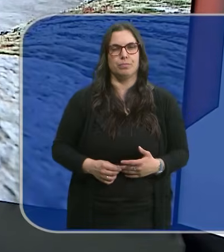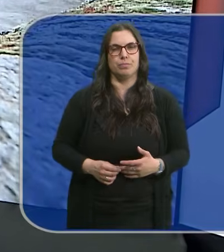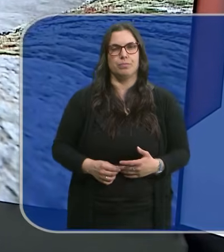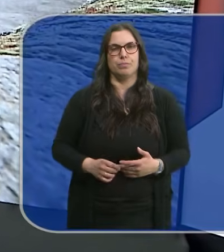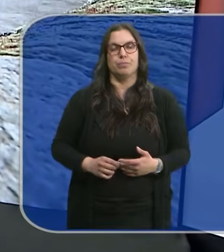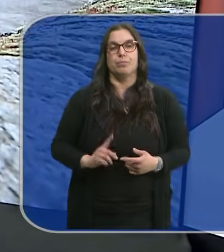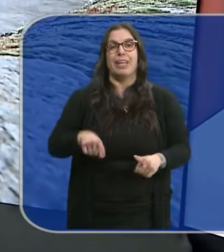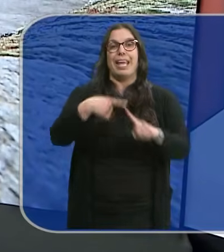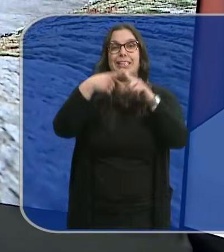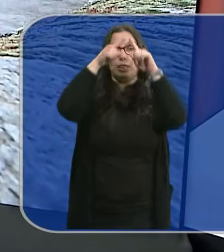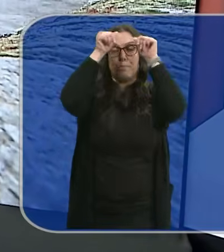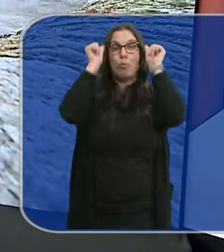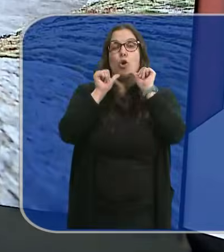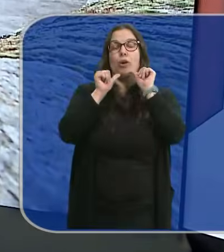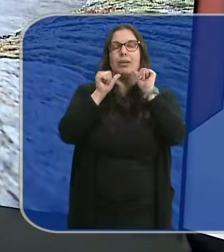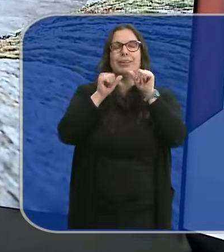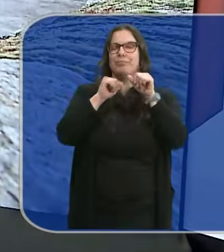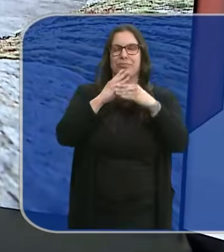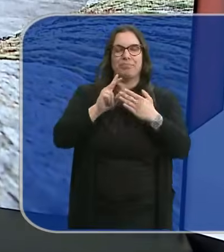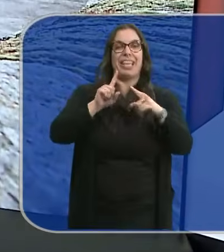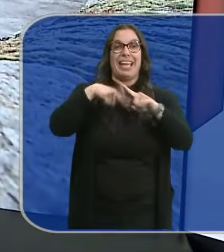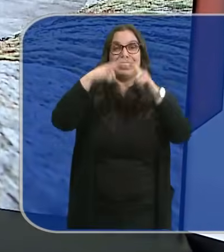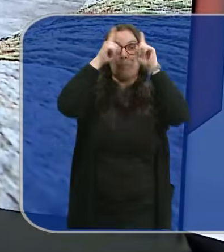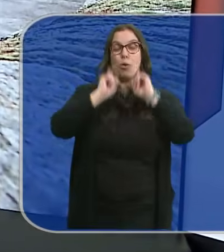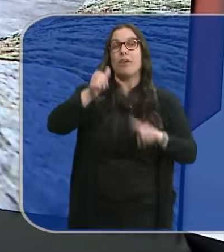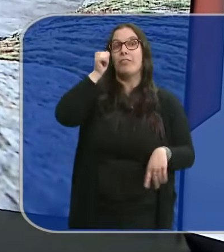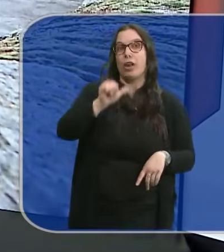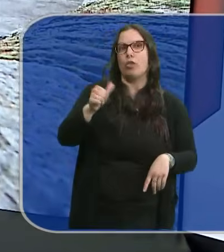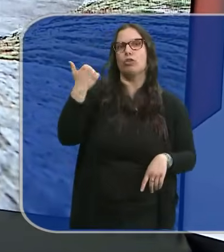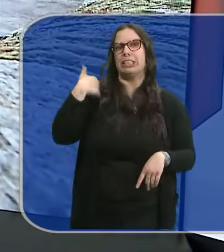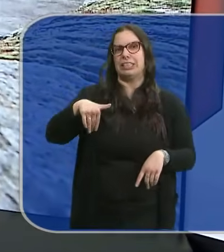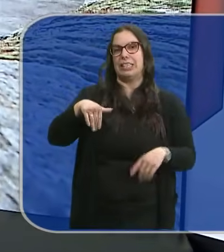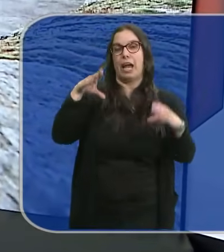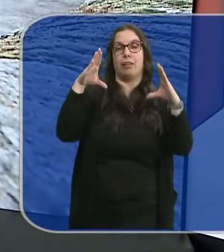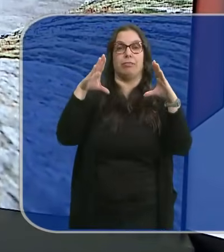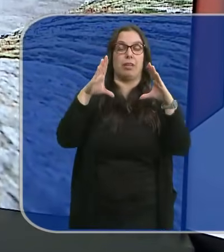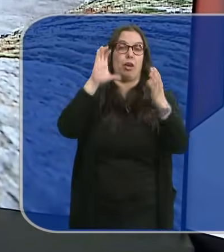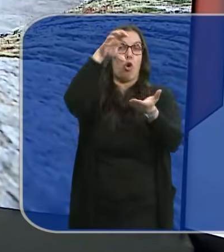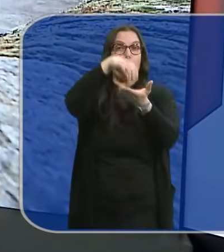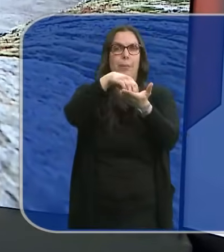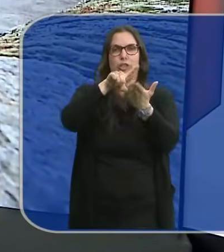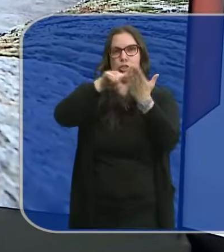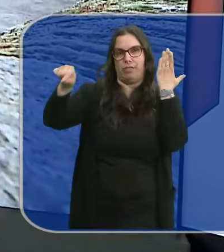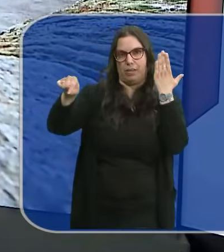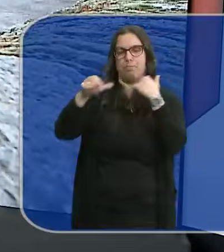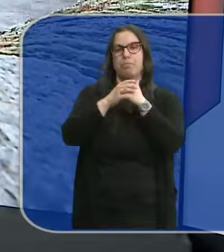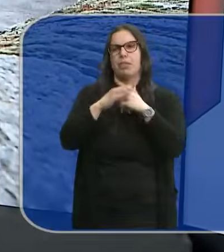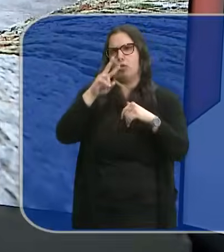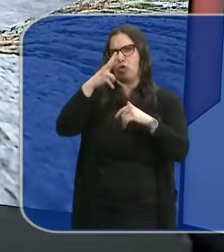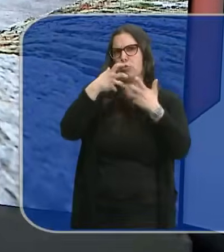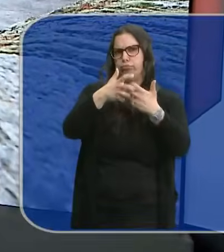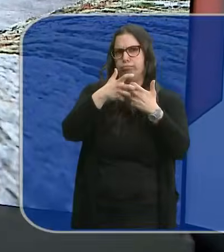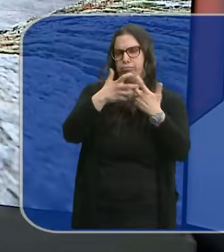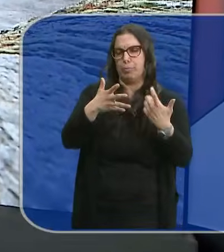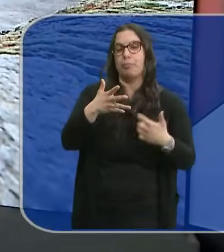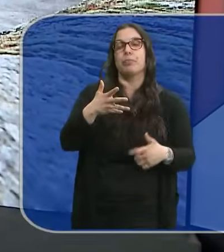Las exmonjas de Belorado han abandonado y devuelto el convento de la Bretonera casi 2 años después de separarse de la Iglesia. Esta mañana sus abogados han entregado